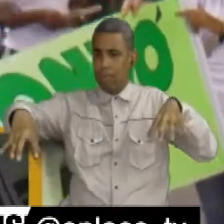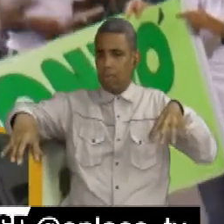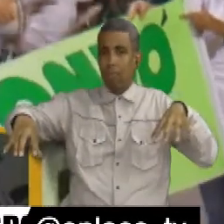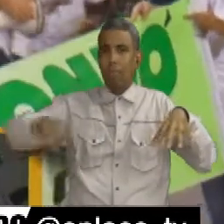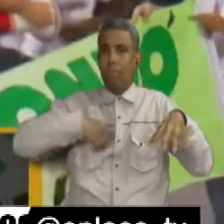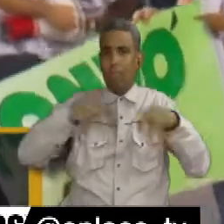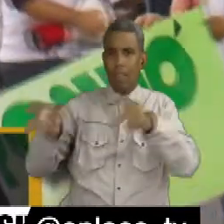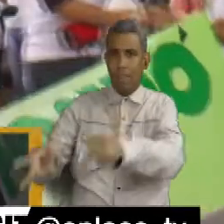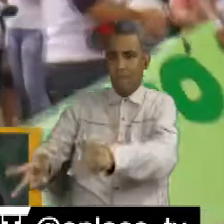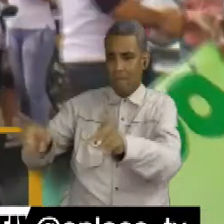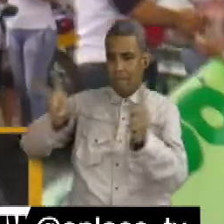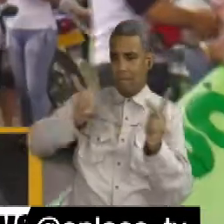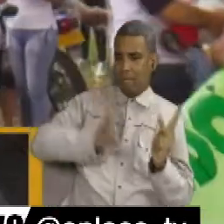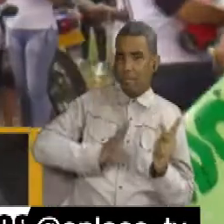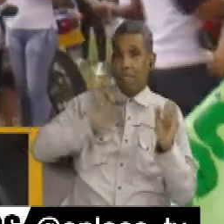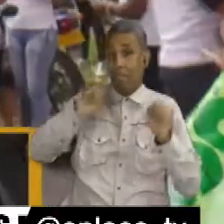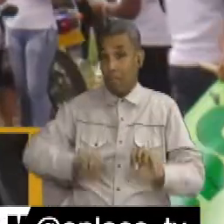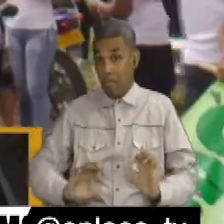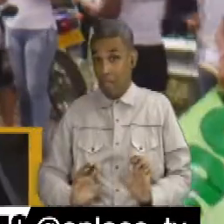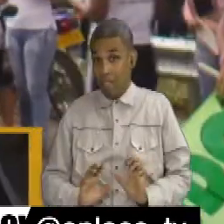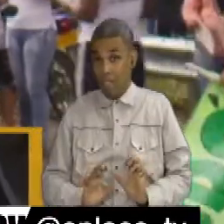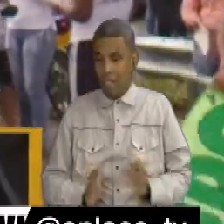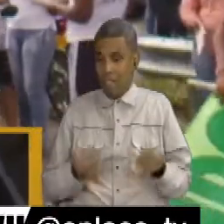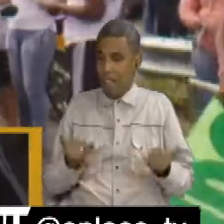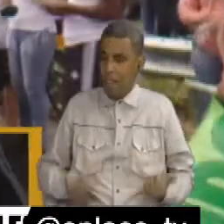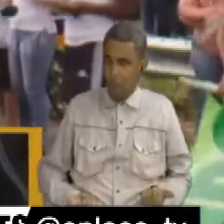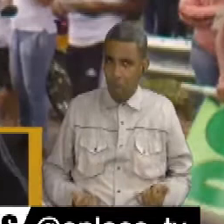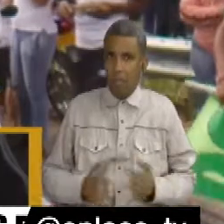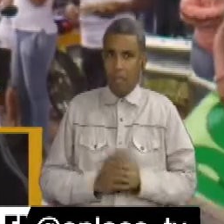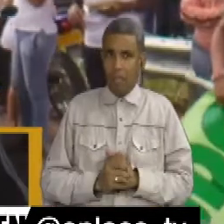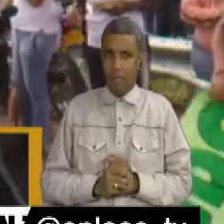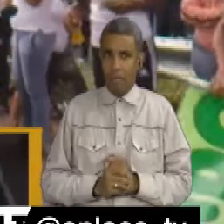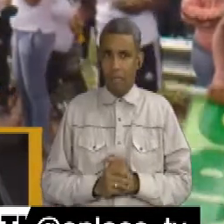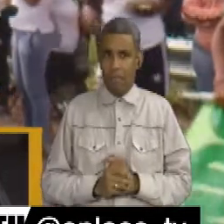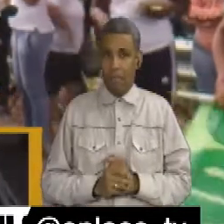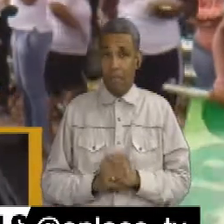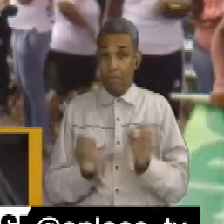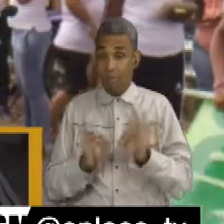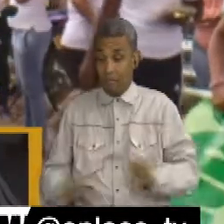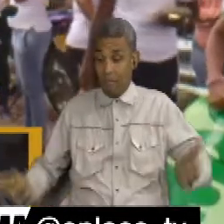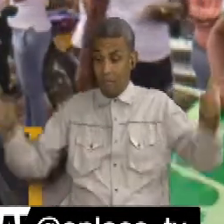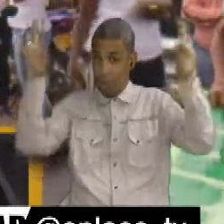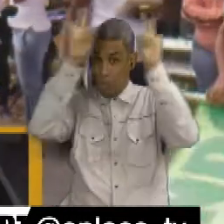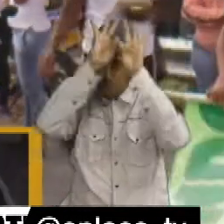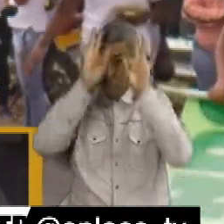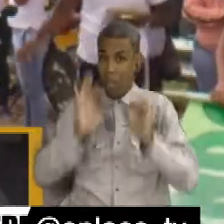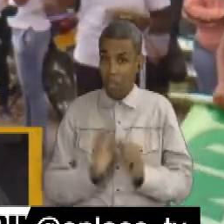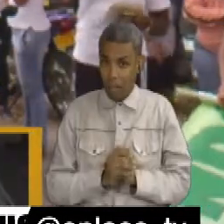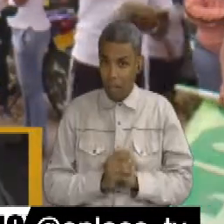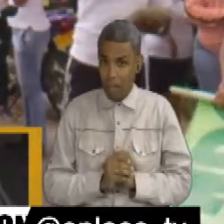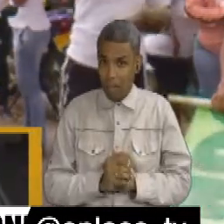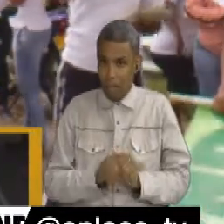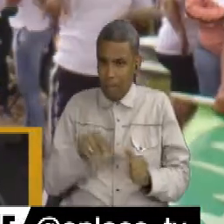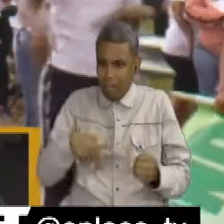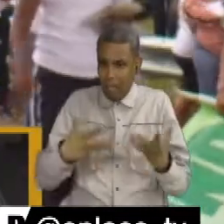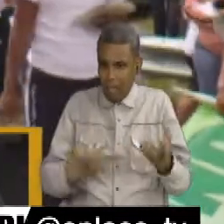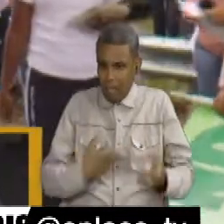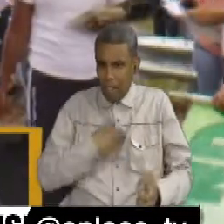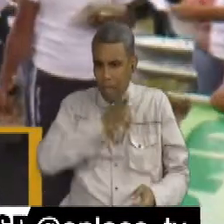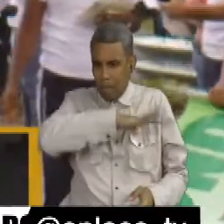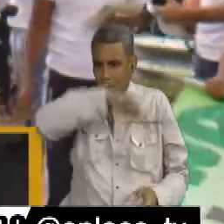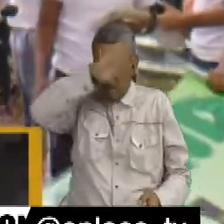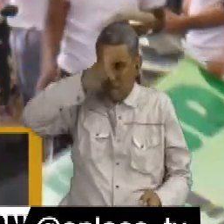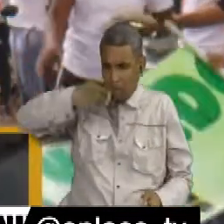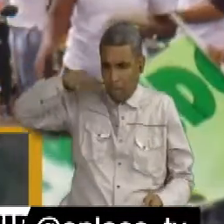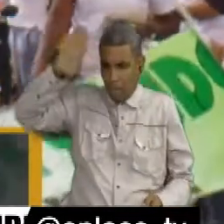podamos establecer este punto de partida, porque eso es un punto importante para el país. Desde aquí queremos decirle al gobierno nacional de